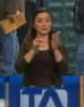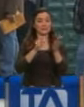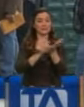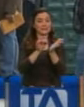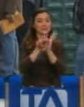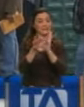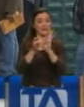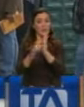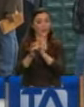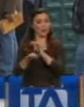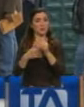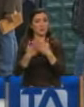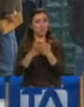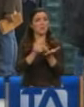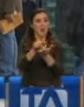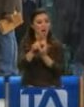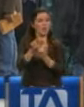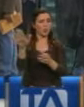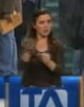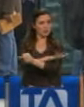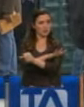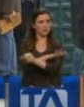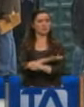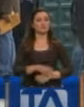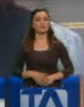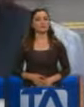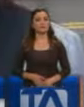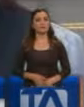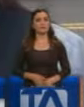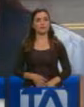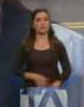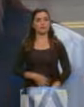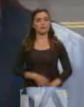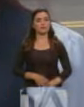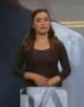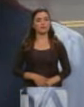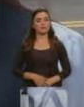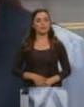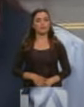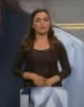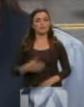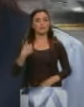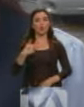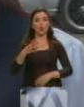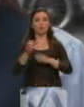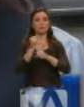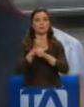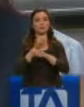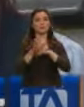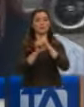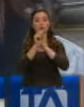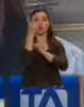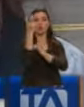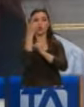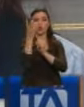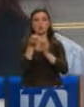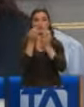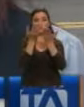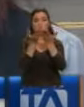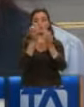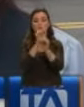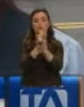despido intempestivo les serán respetados en su totalidad. Son 12 años en los que yo he brindado todo y entregado toda la